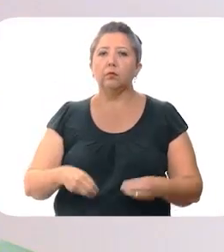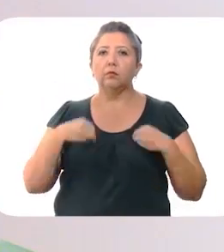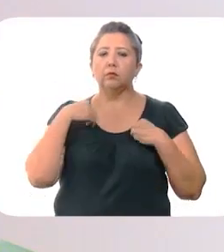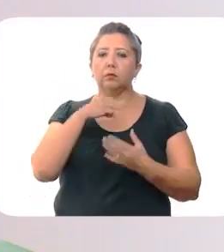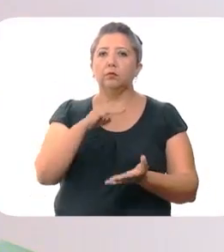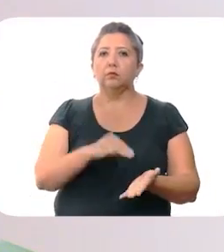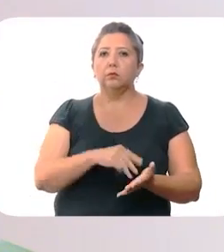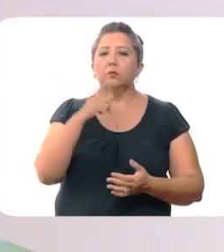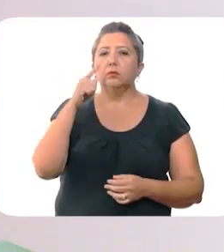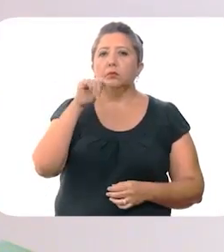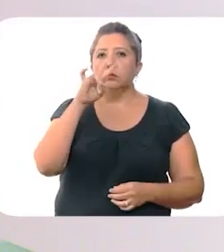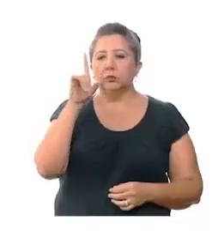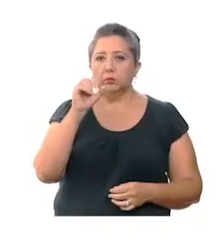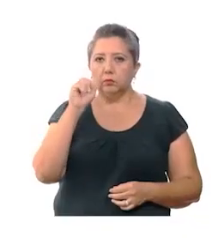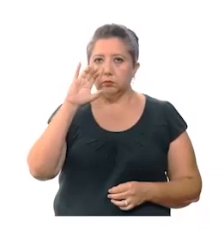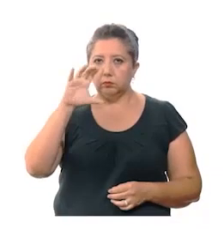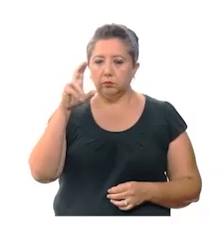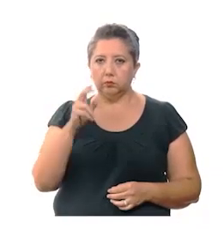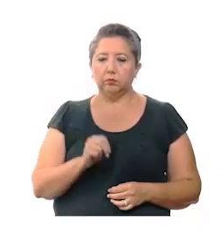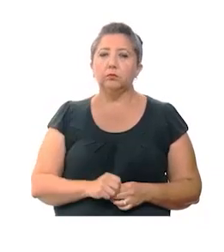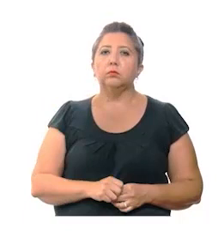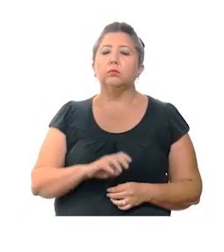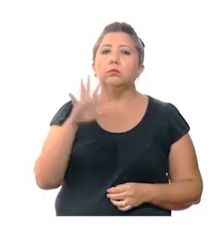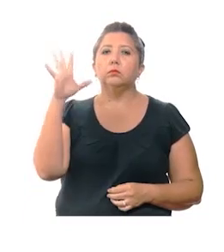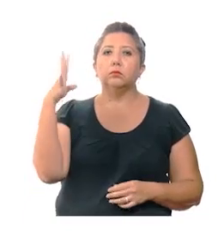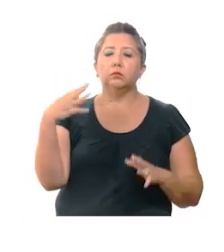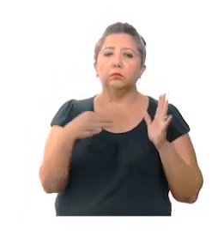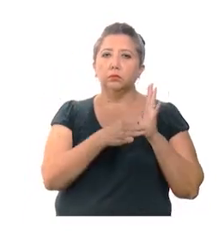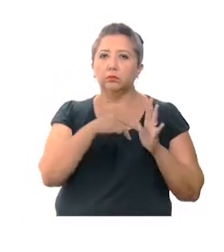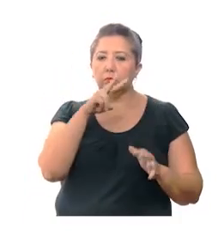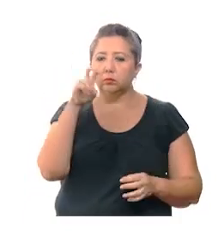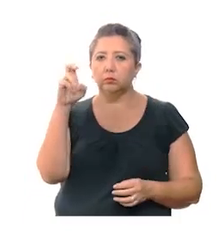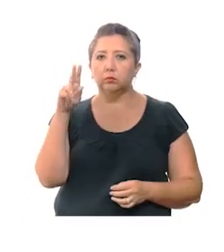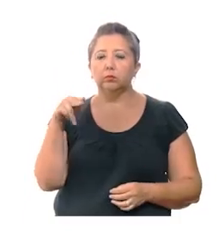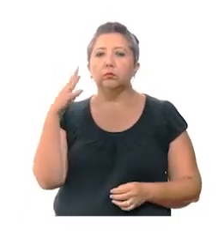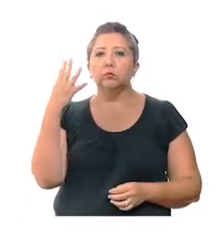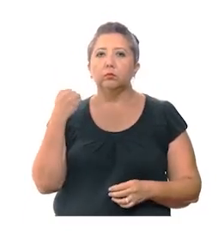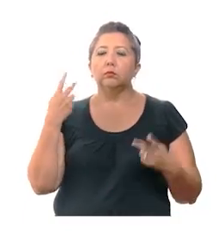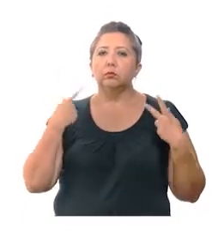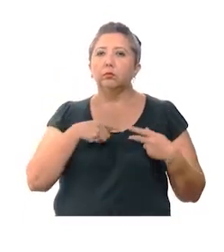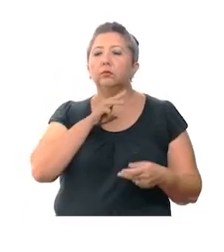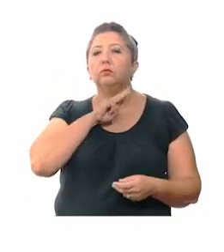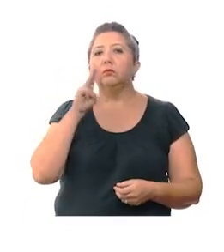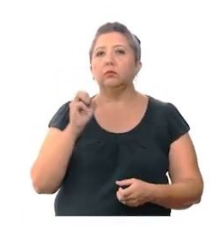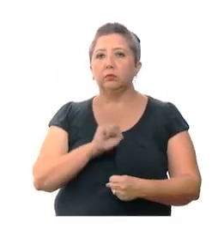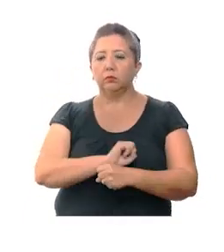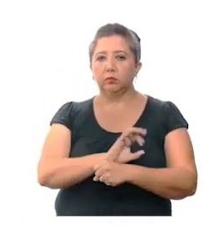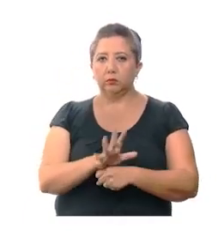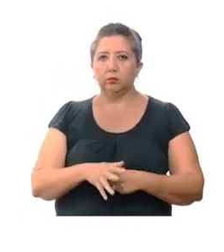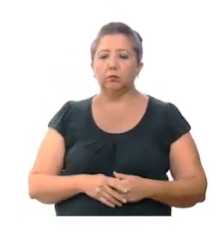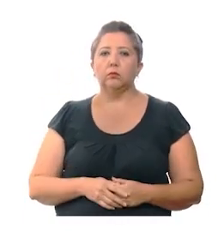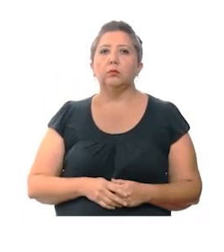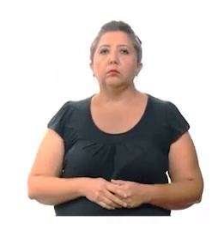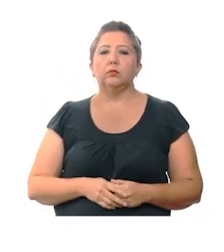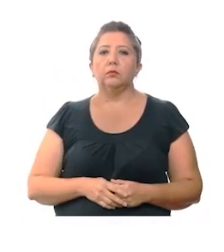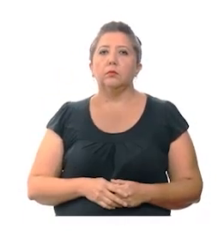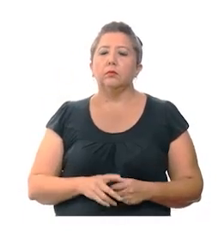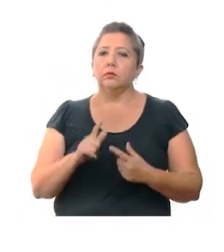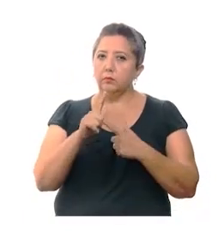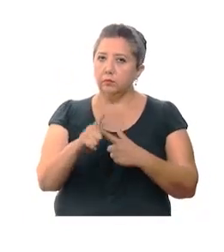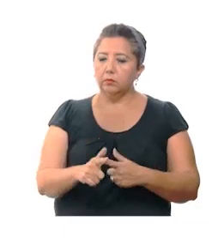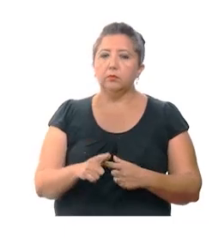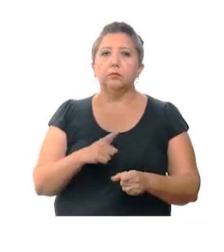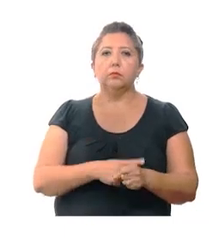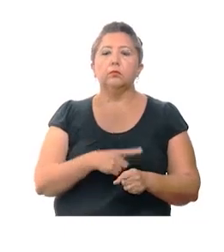en Mérida y 1 en Sinanché. En total son 4.289 las personas fallecidas a causa del coronavirus. De los